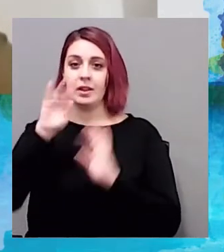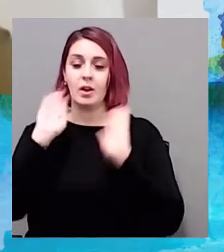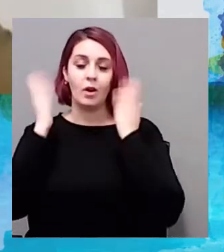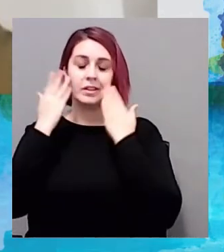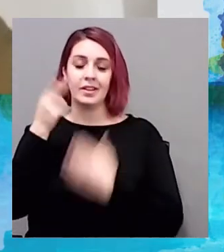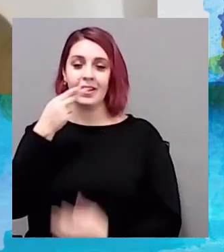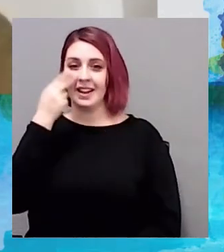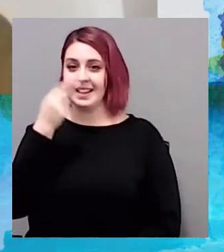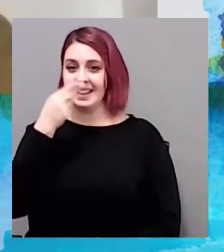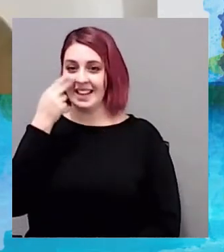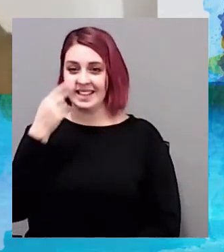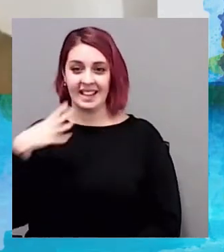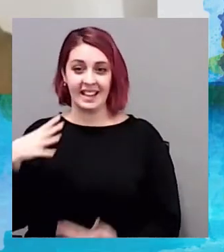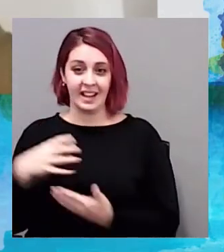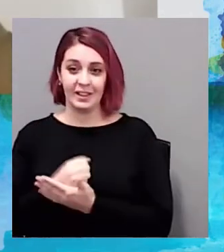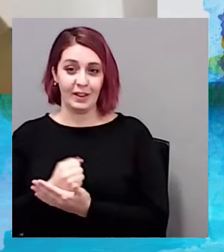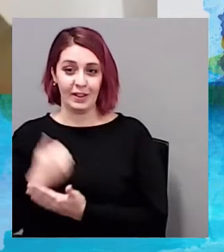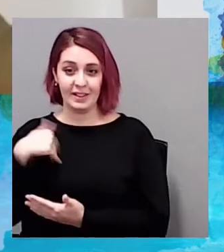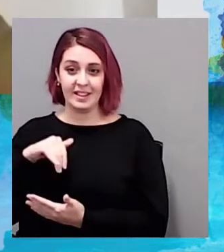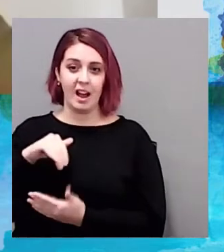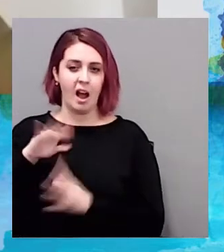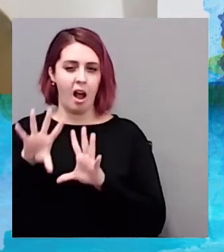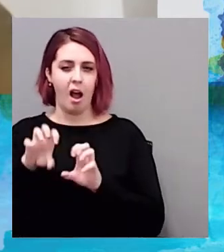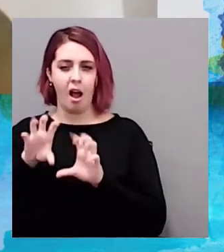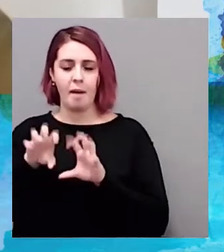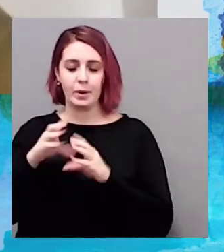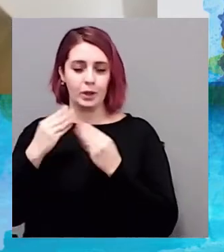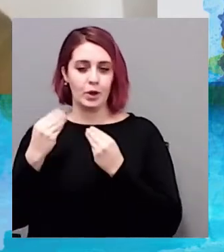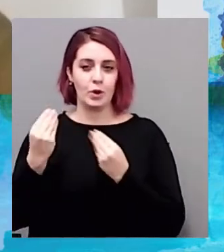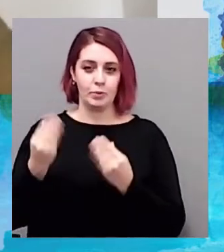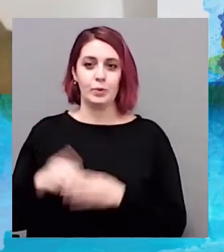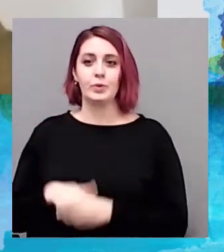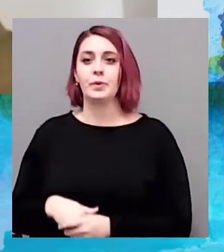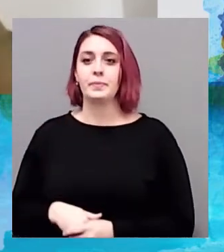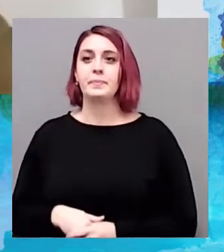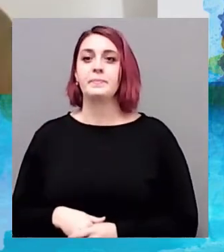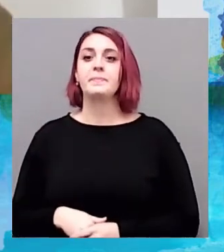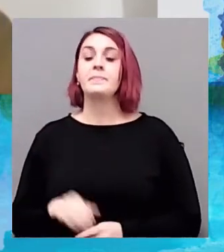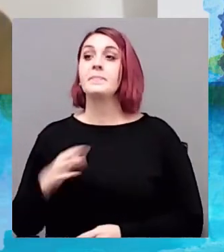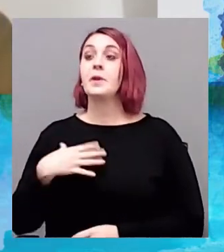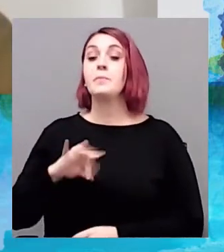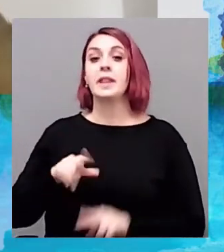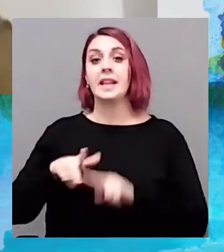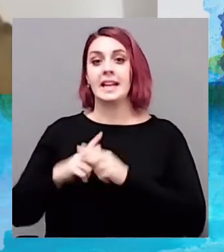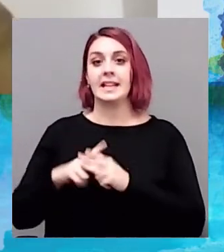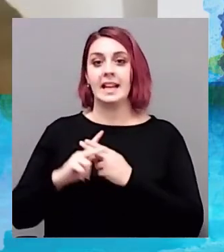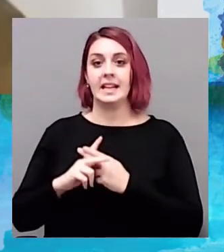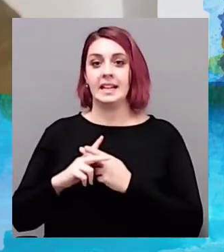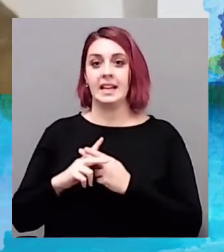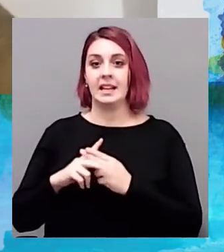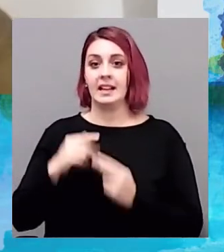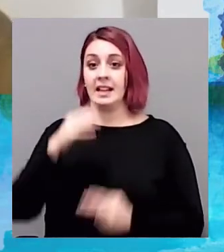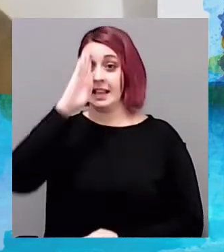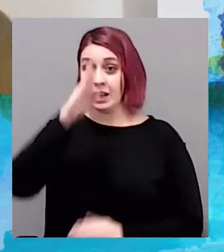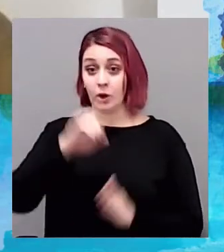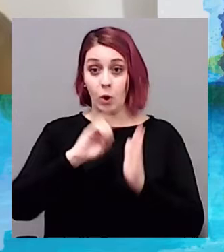que todos seguramente hayamos aprendido tanto. Y aunque sea un taller que no sea en directo total,